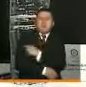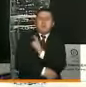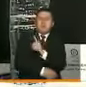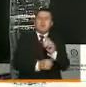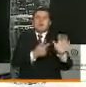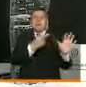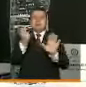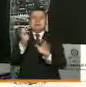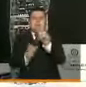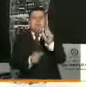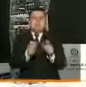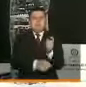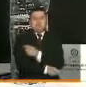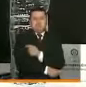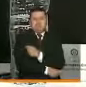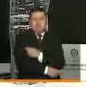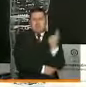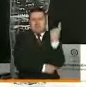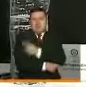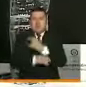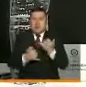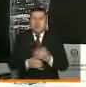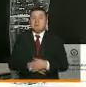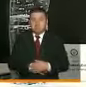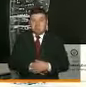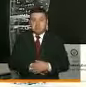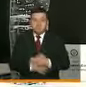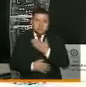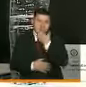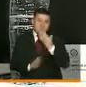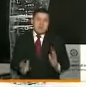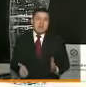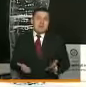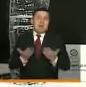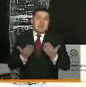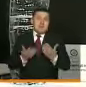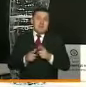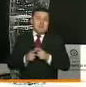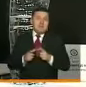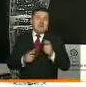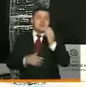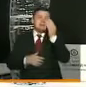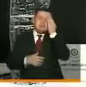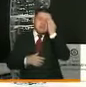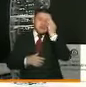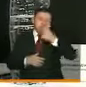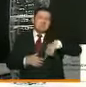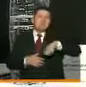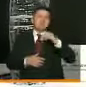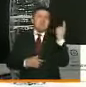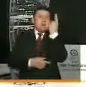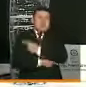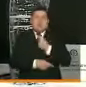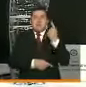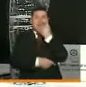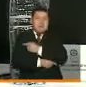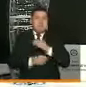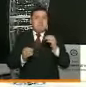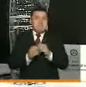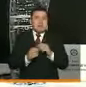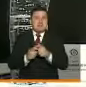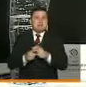700 personas en el día de hoy y estamos mejorando la capacidad para saber qué día a día vamos